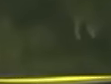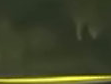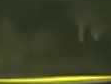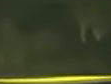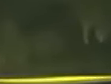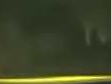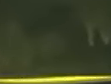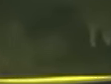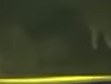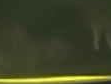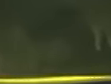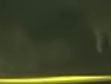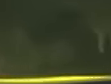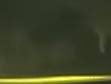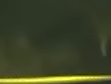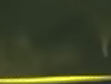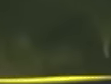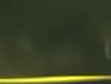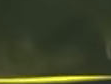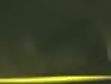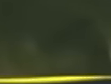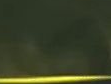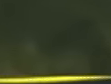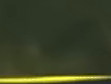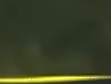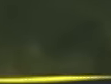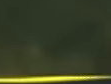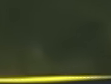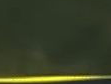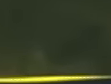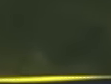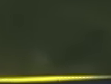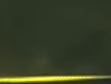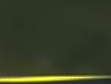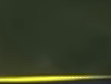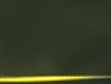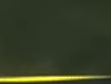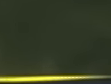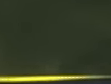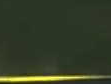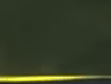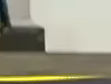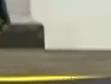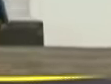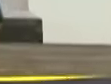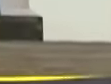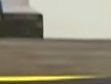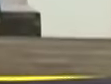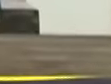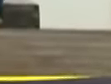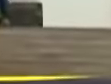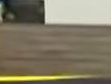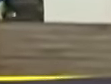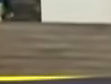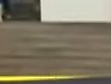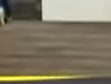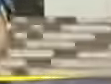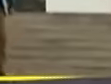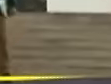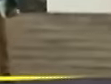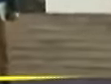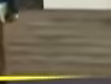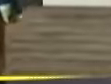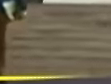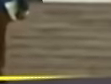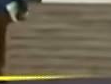de 153 postulaciones. Al cierre del año 2023, del año pasado, fueron en total